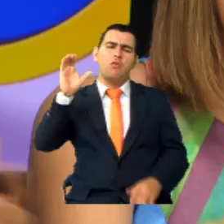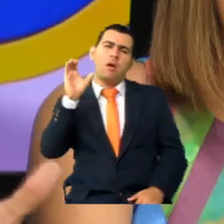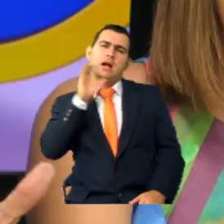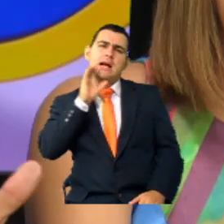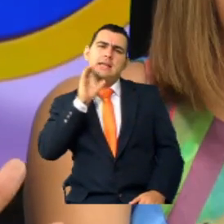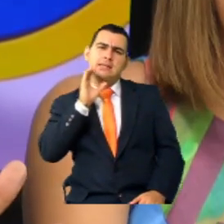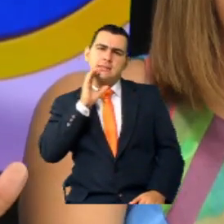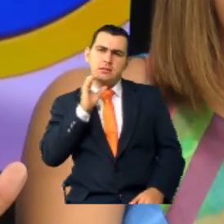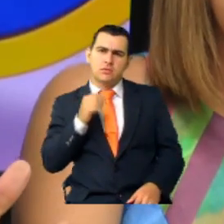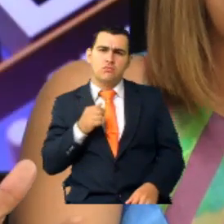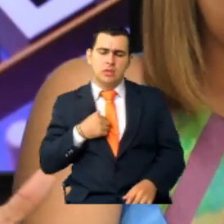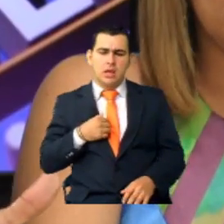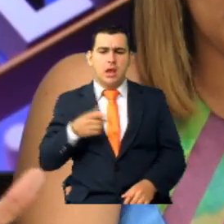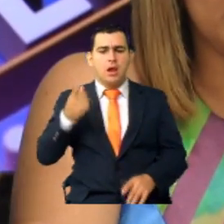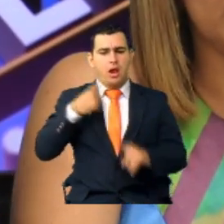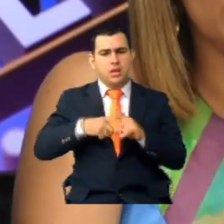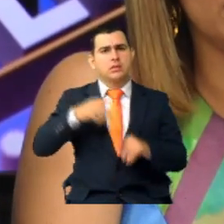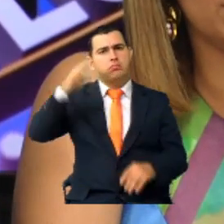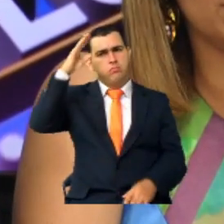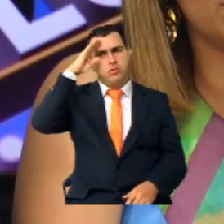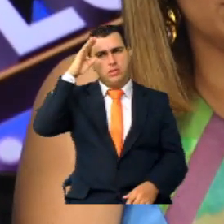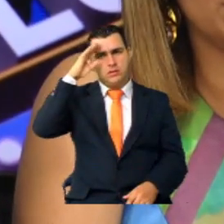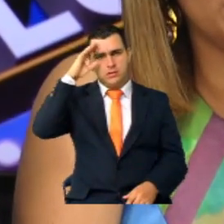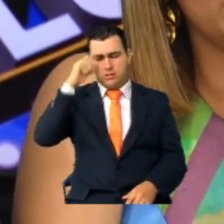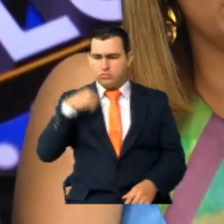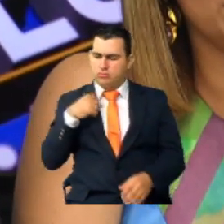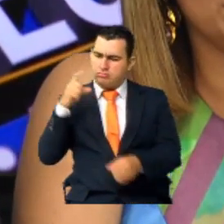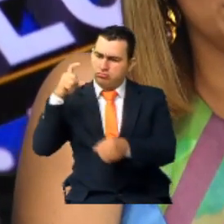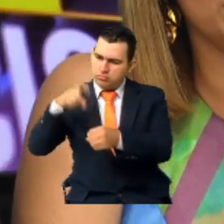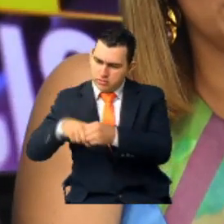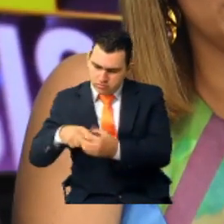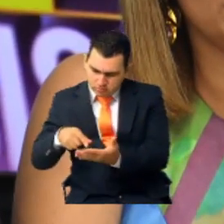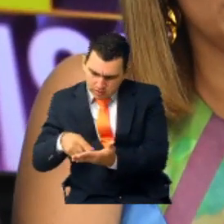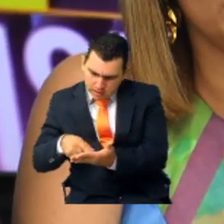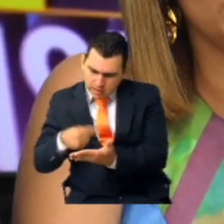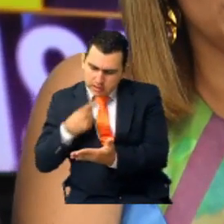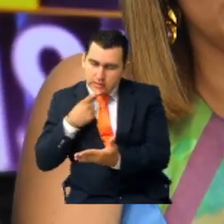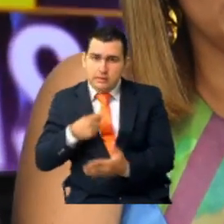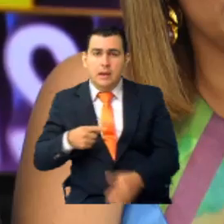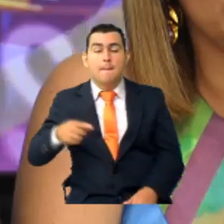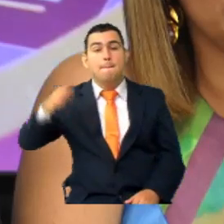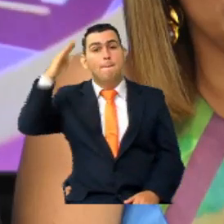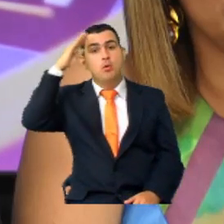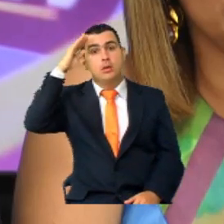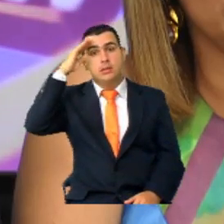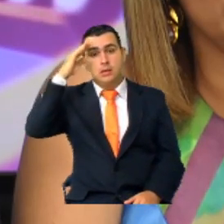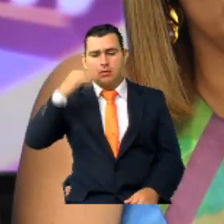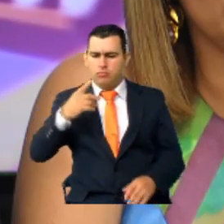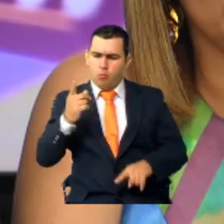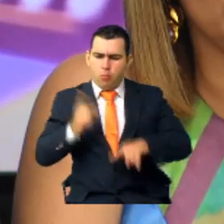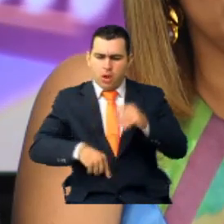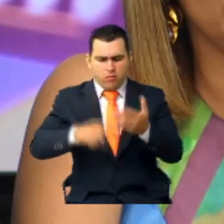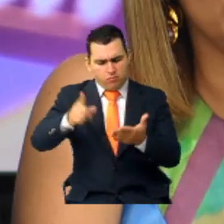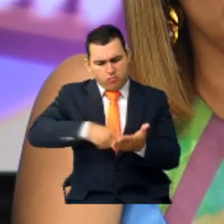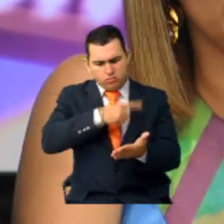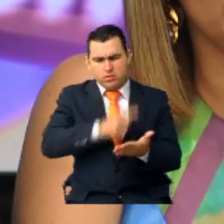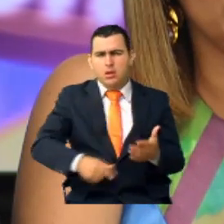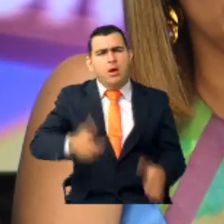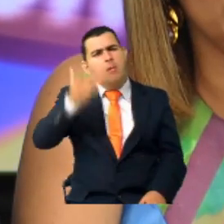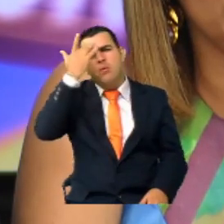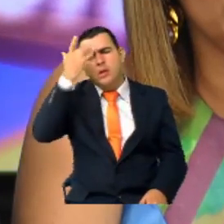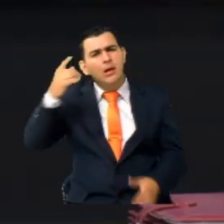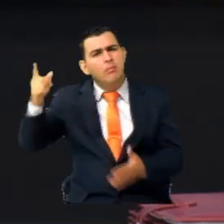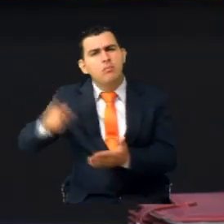donde aún siendo todavía policía, usted inscribía su cédula para votar cuando la fuerza pública en Colombia no es deliberante. ¿Por qué lo hizo? ¿Usted votó?